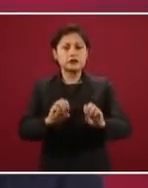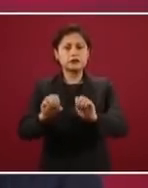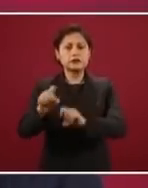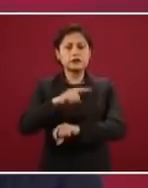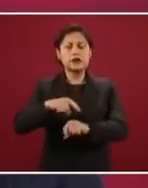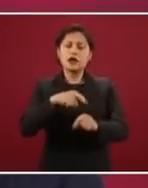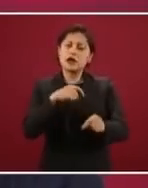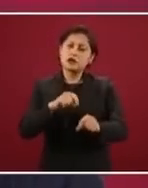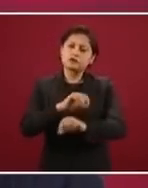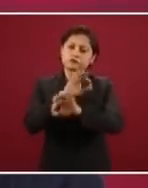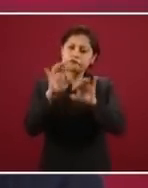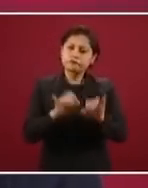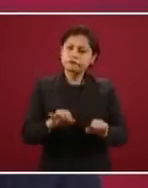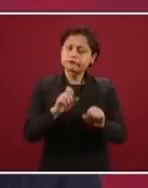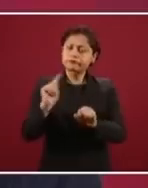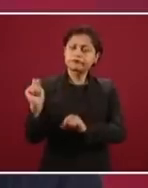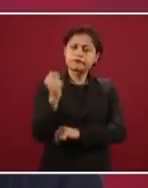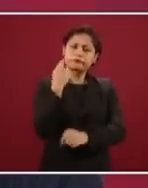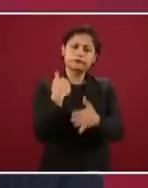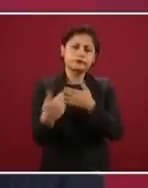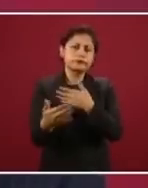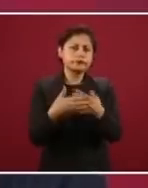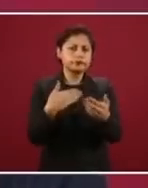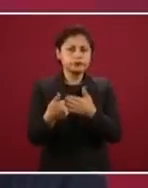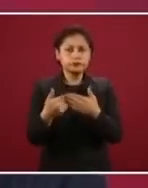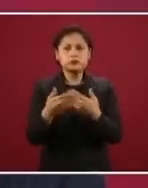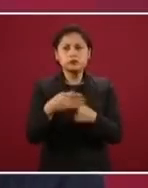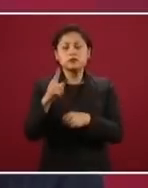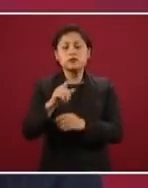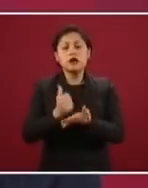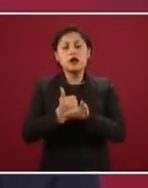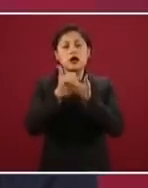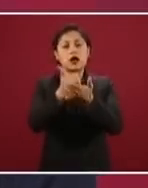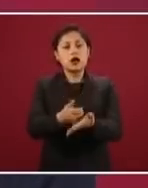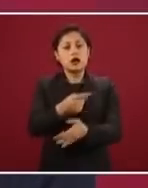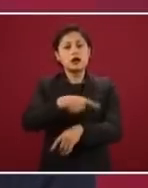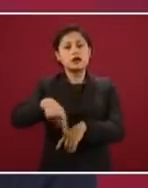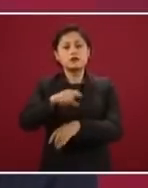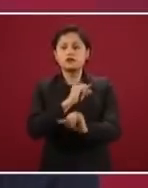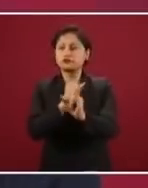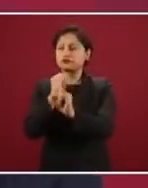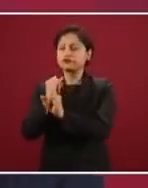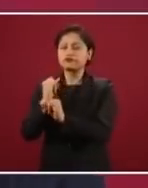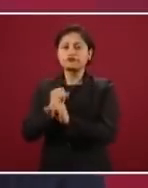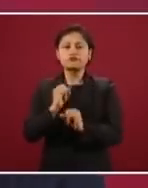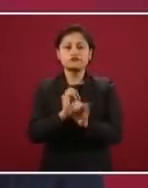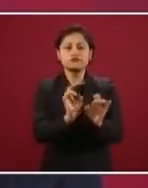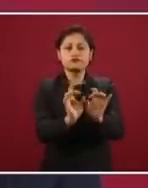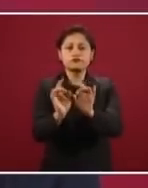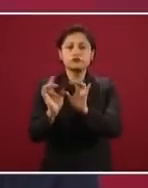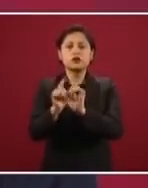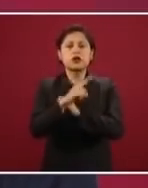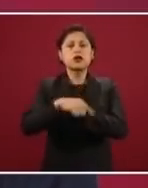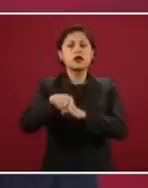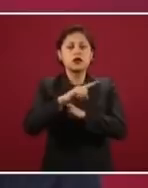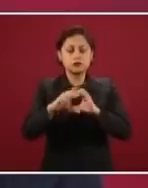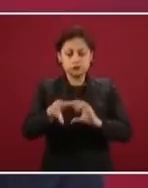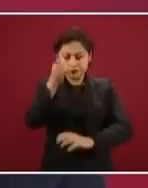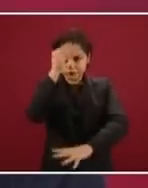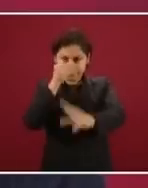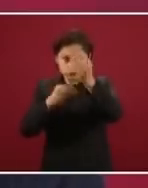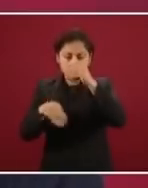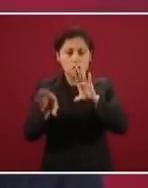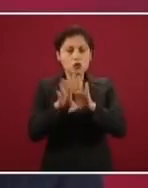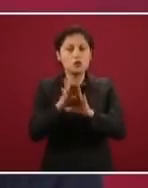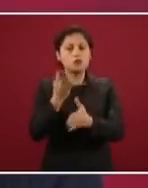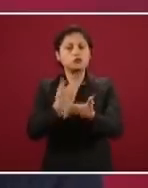última generación con el fin de ofrecer servicios y soluciones tecnológicas a través de la cultura digital con esto los docentes grupos de